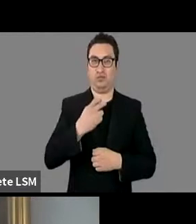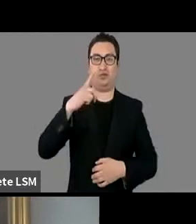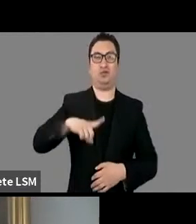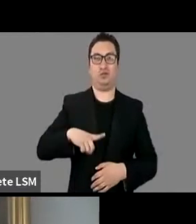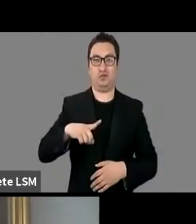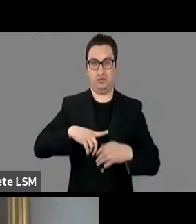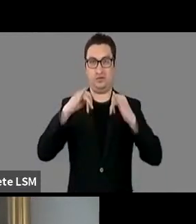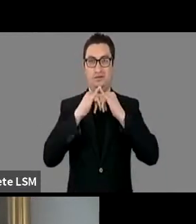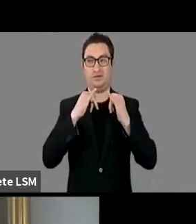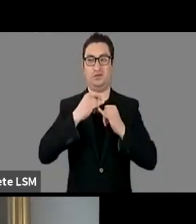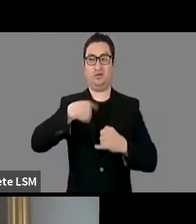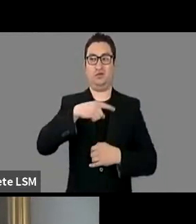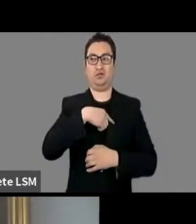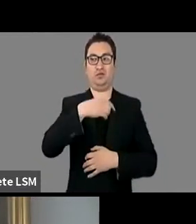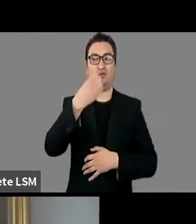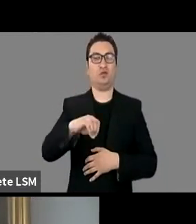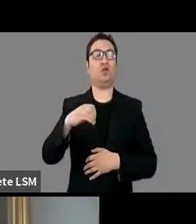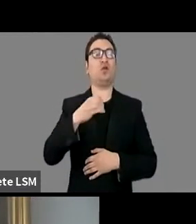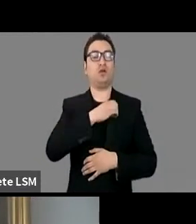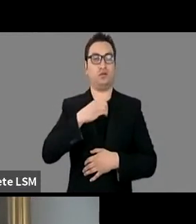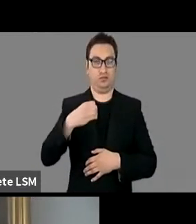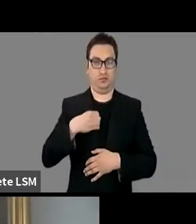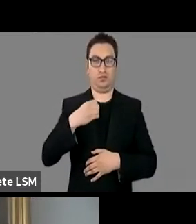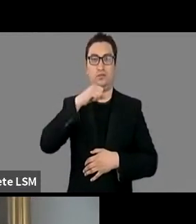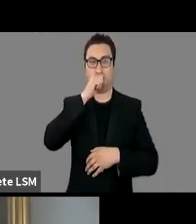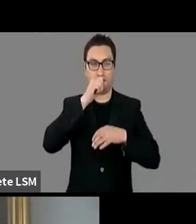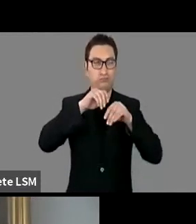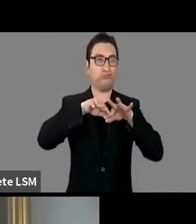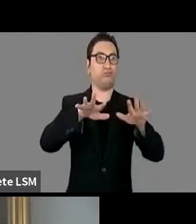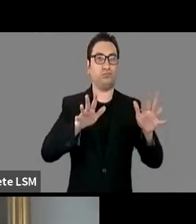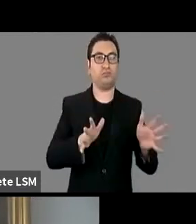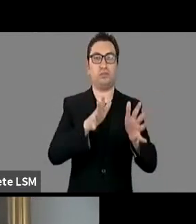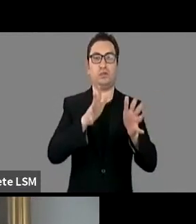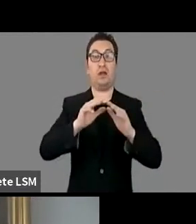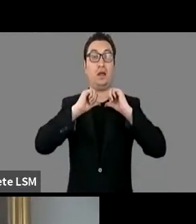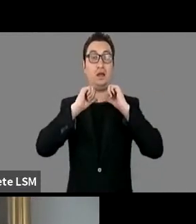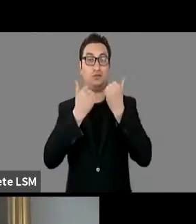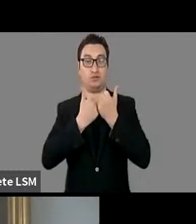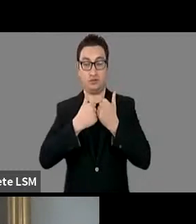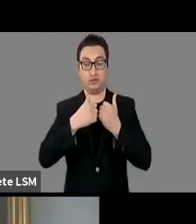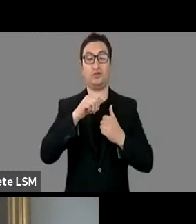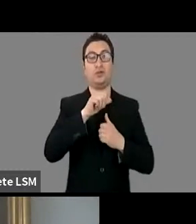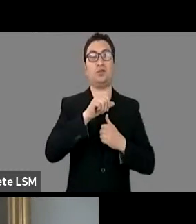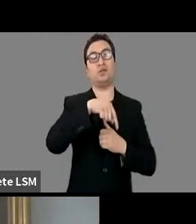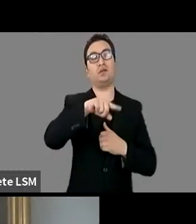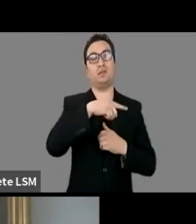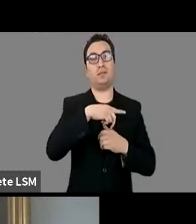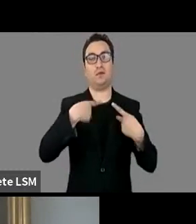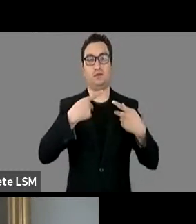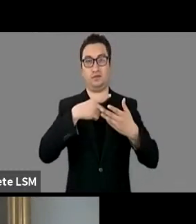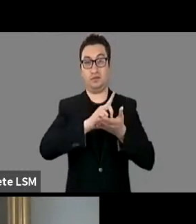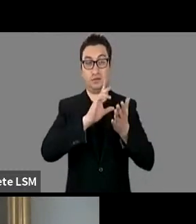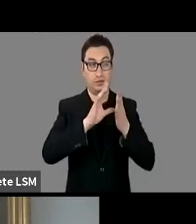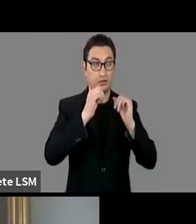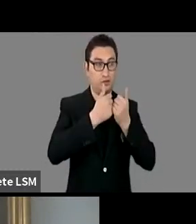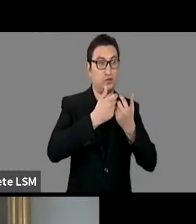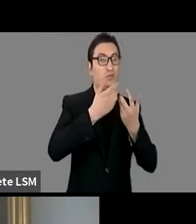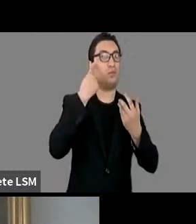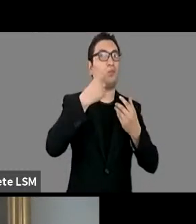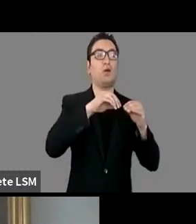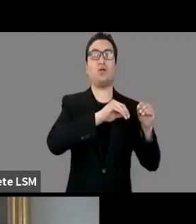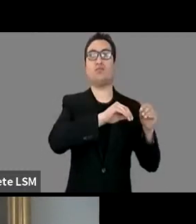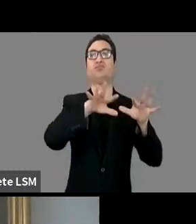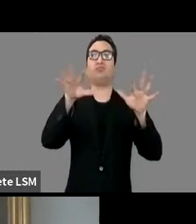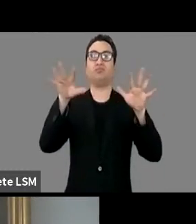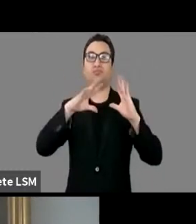la obligación de organizar campañas junto con las asociaciones de personas con discapacidad para educar, dar información